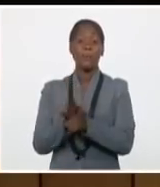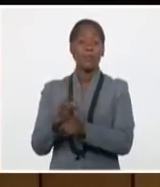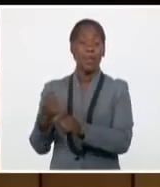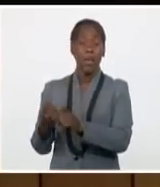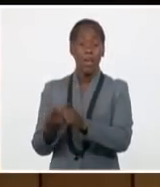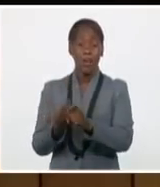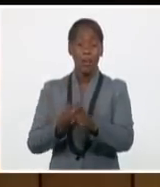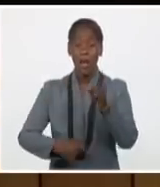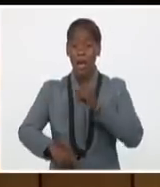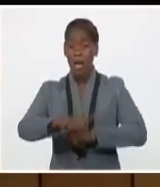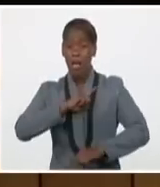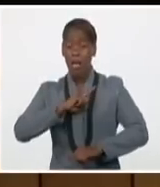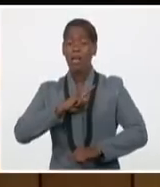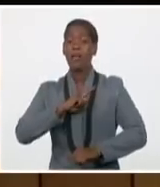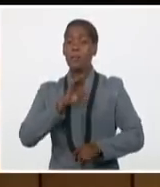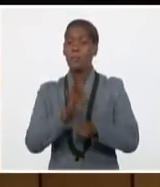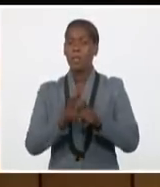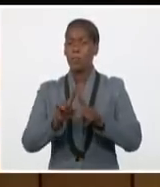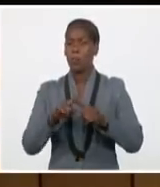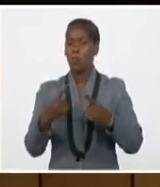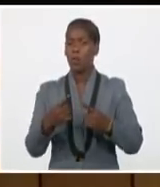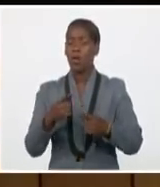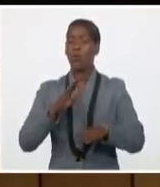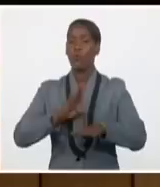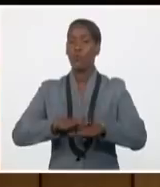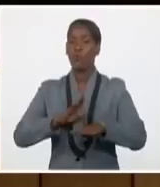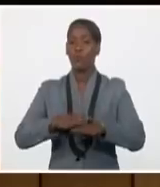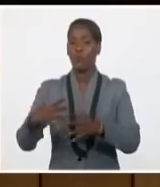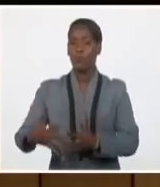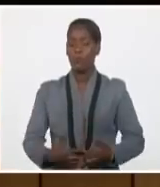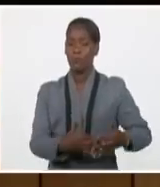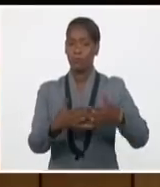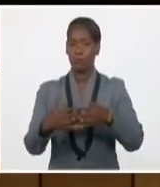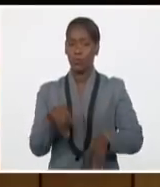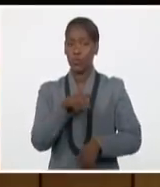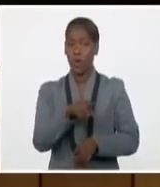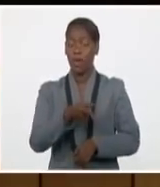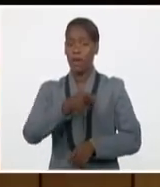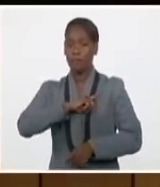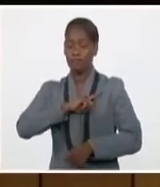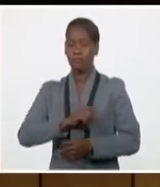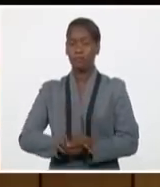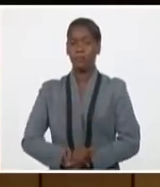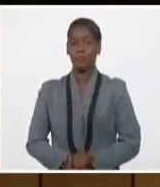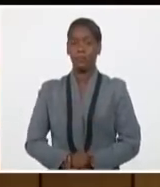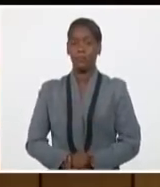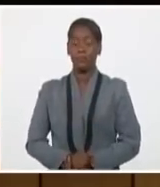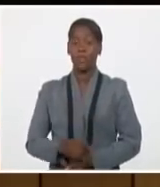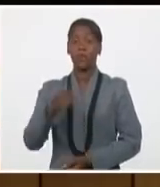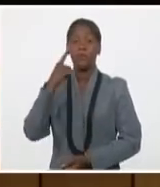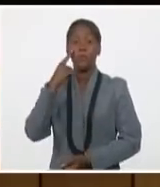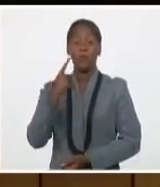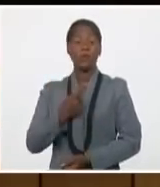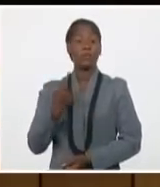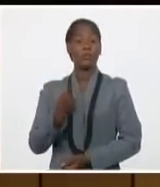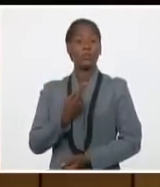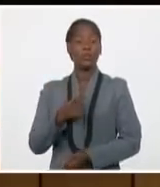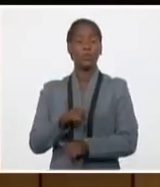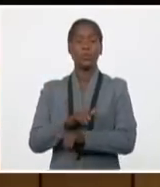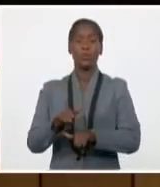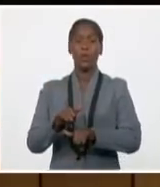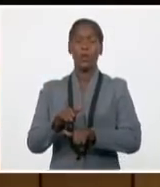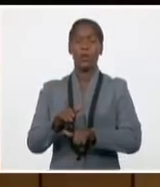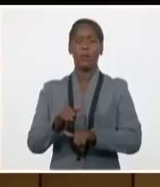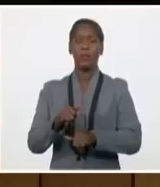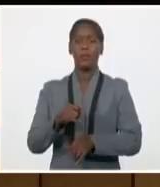económica contra Cuba. Para encararla, hemos transitado por periodos de mucha